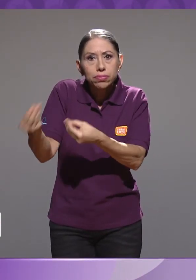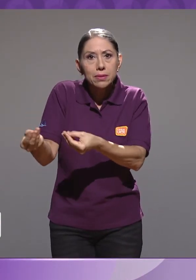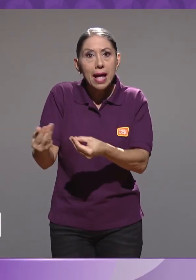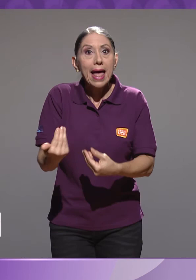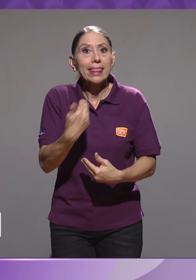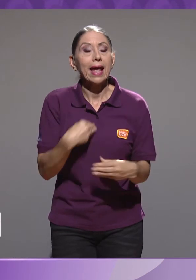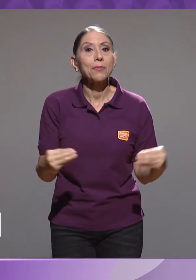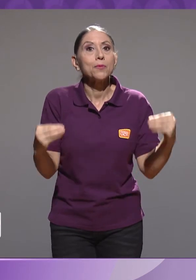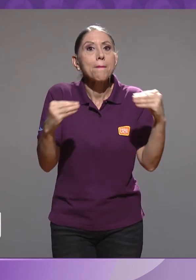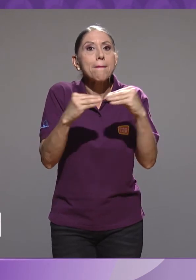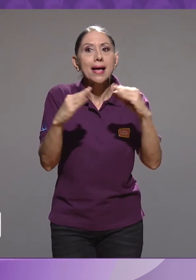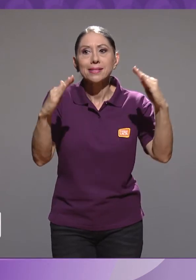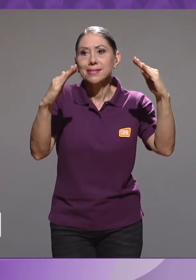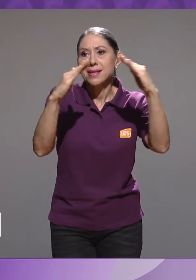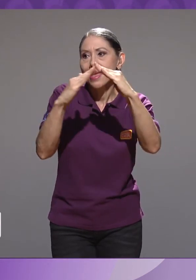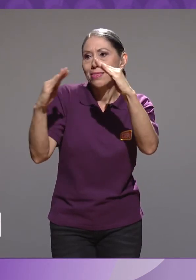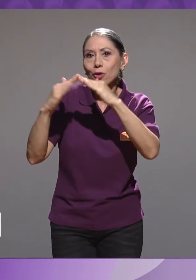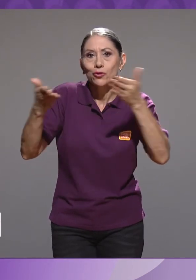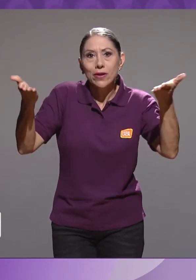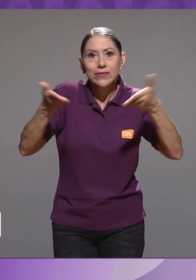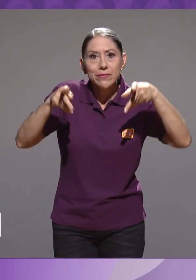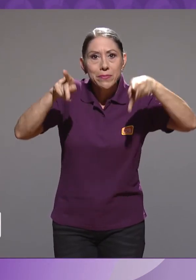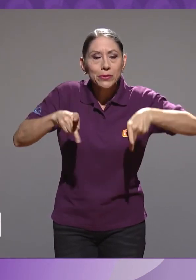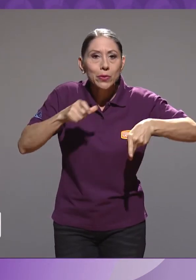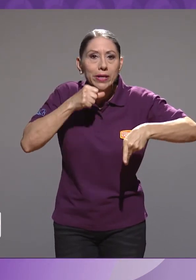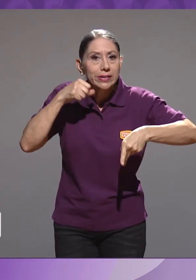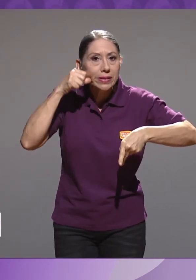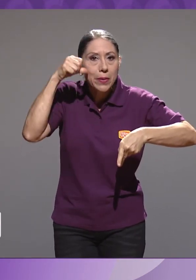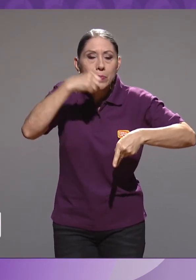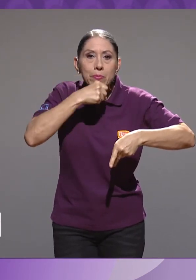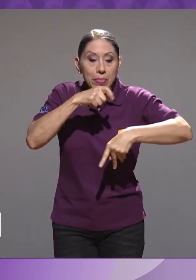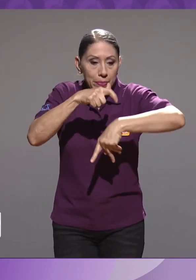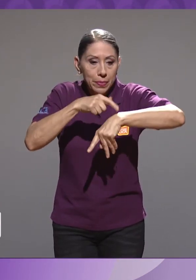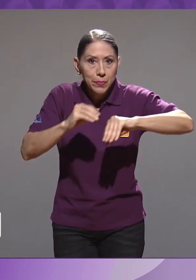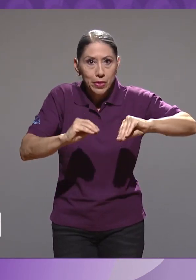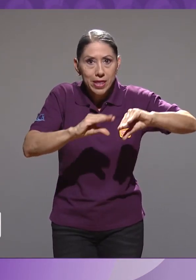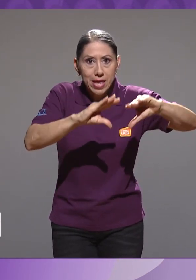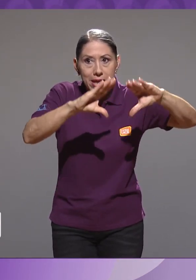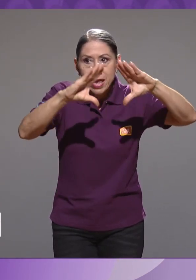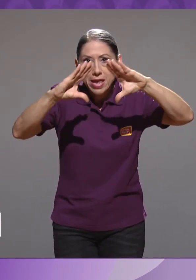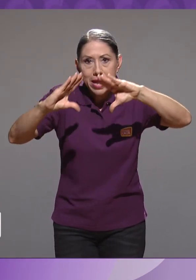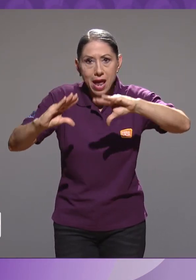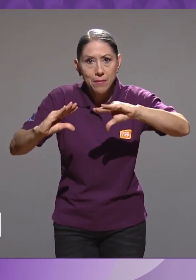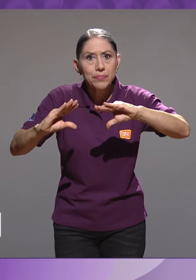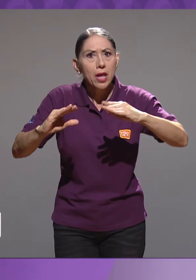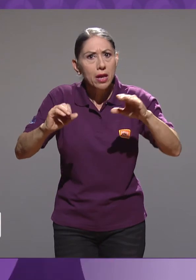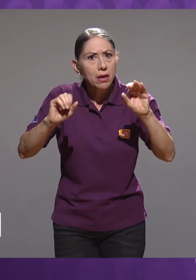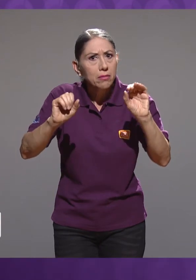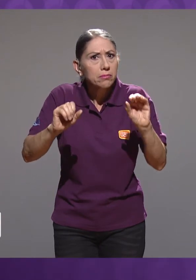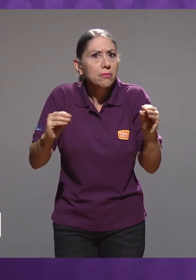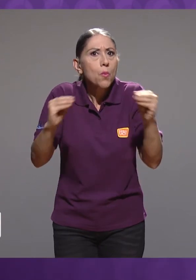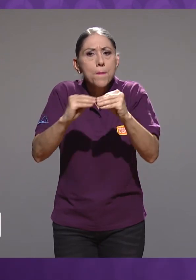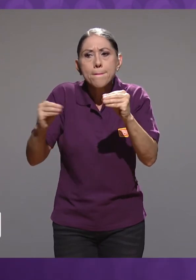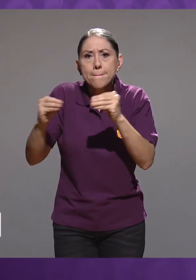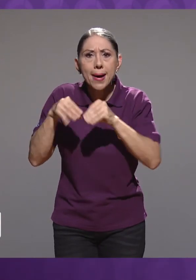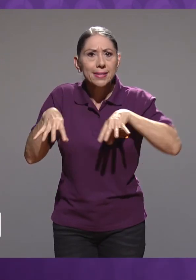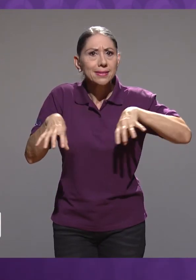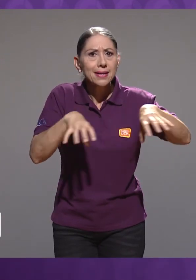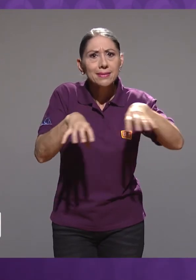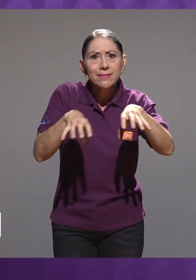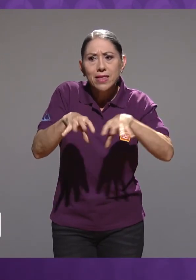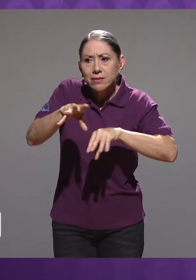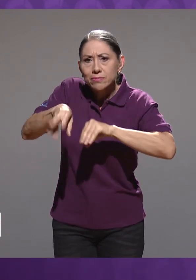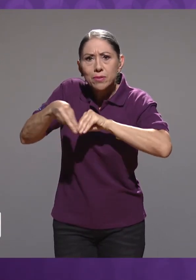centros diurnos, inclusive todavía con un volumen mayor de